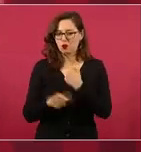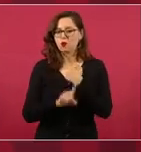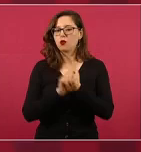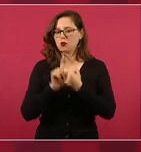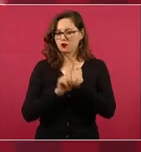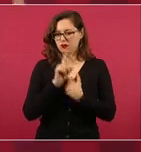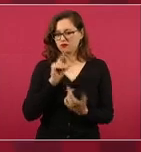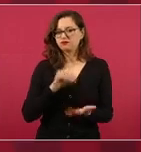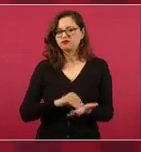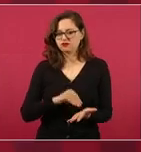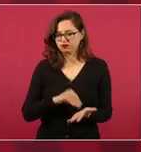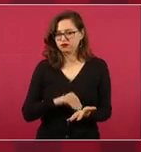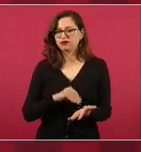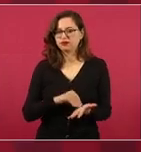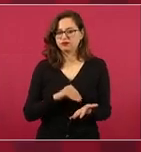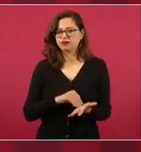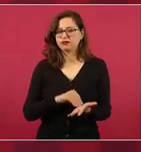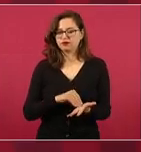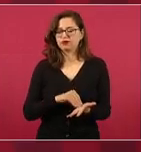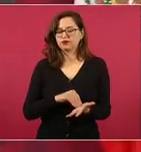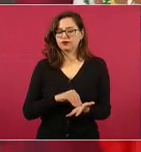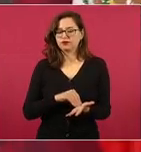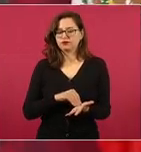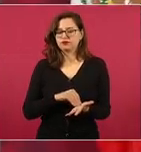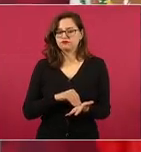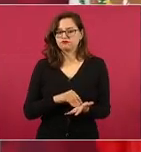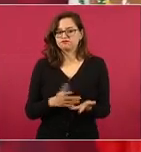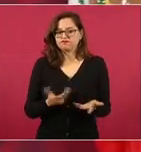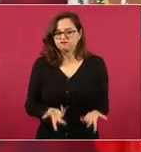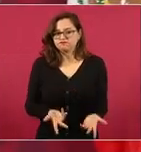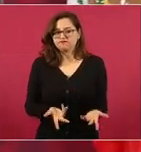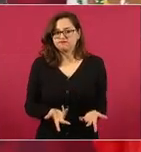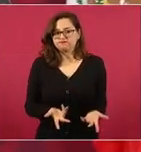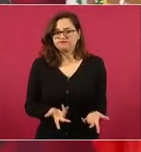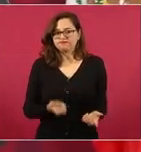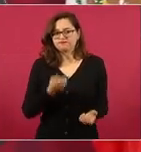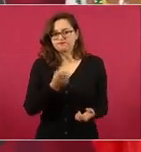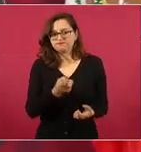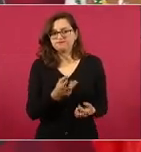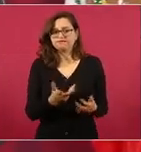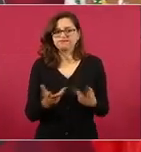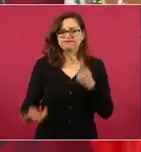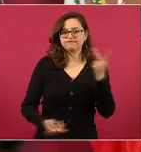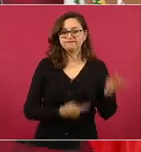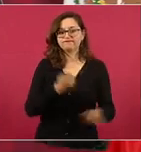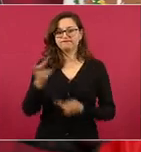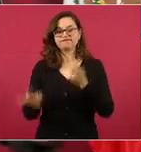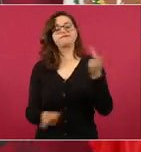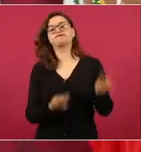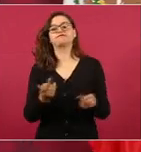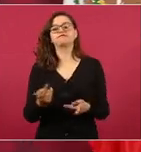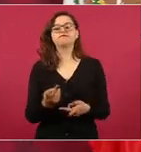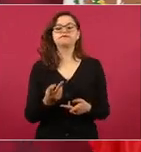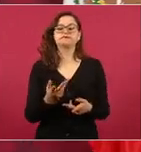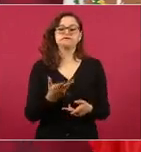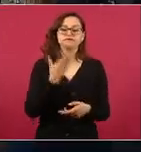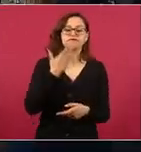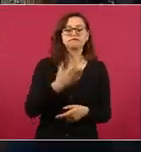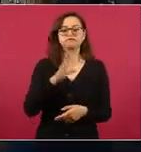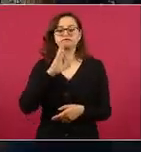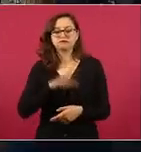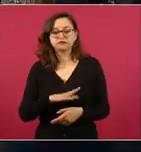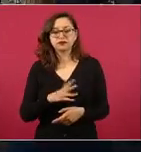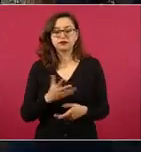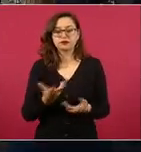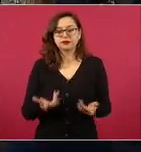es por lo que se están dando estas consultas, pero nosotros no